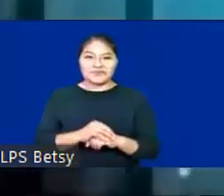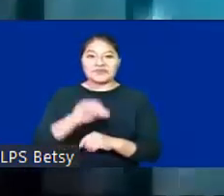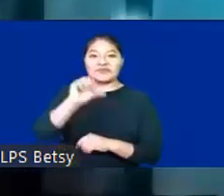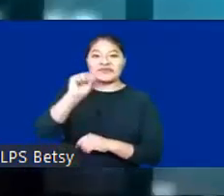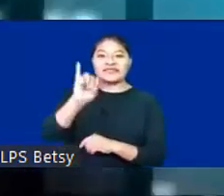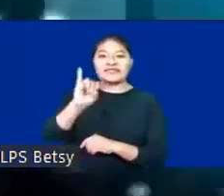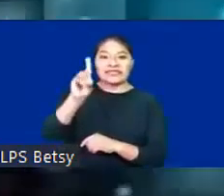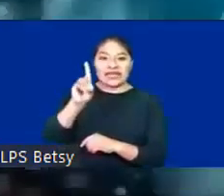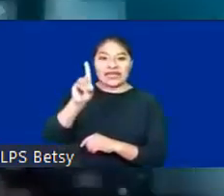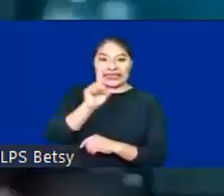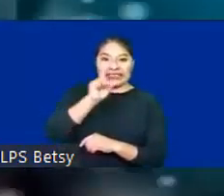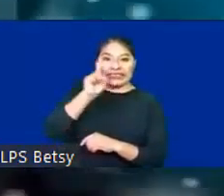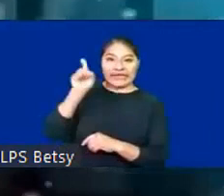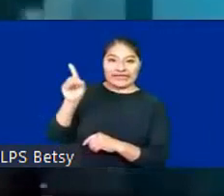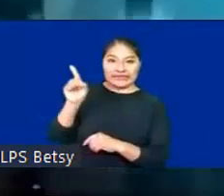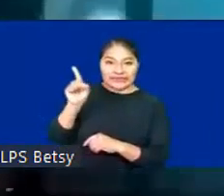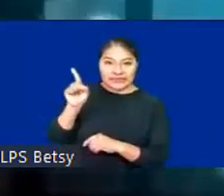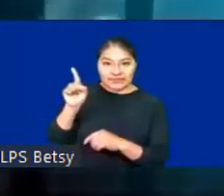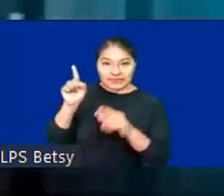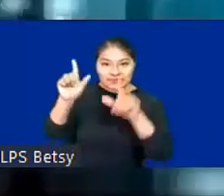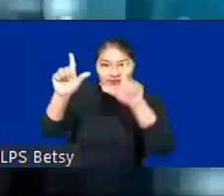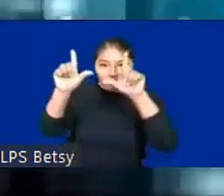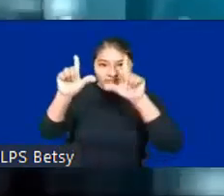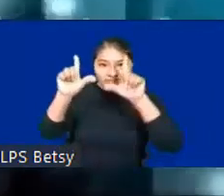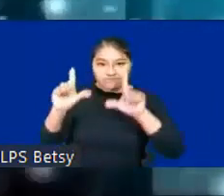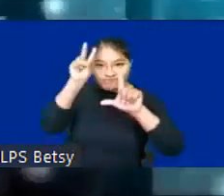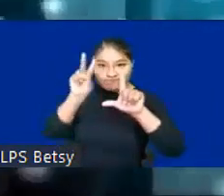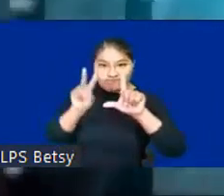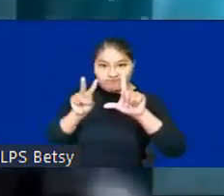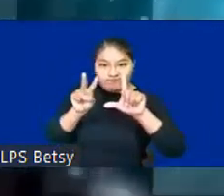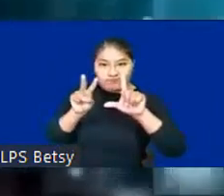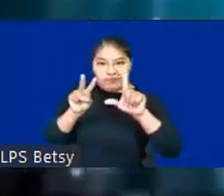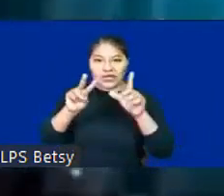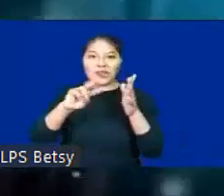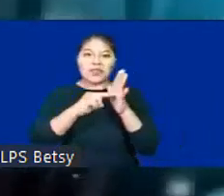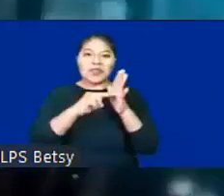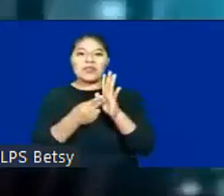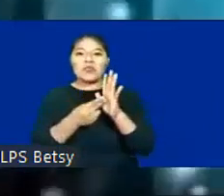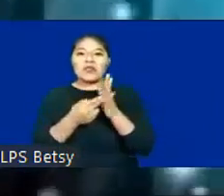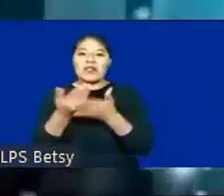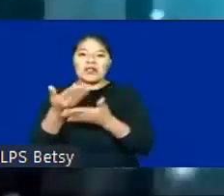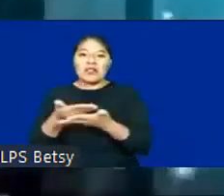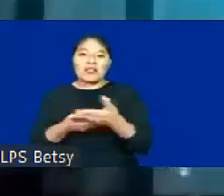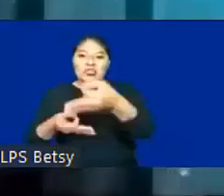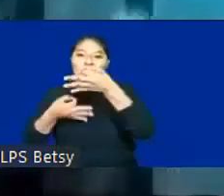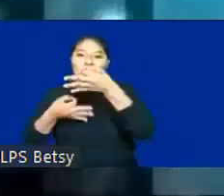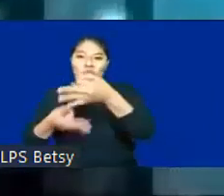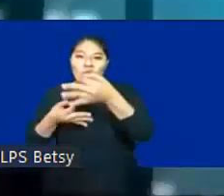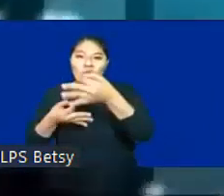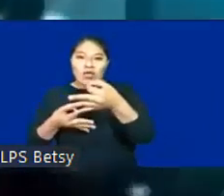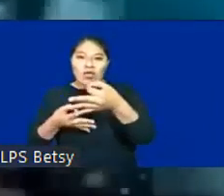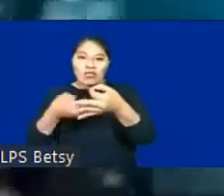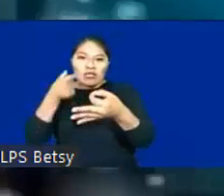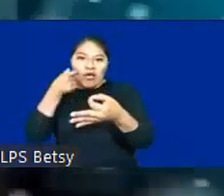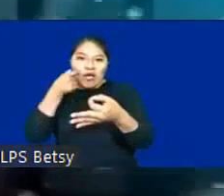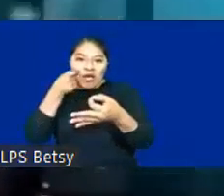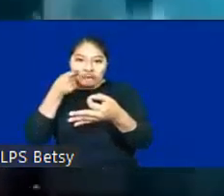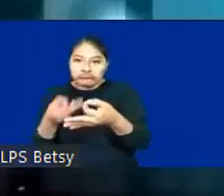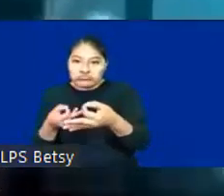permite presentar documentos firmados digitalmente, ¿no? Son documentos que se firman